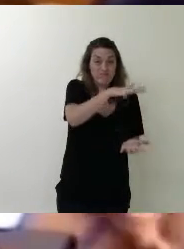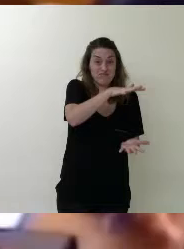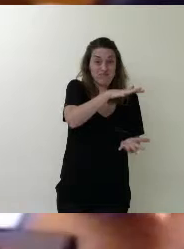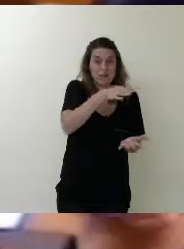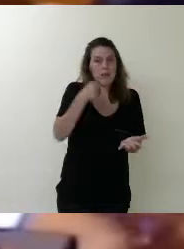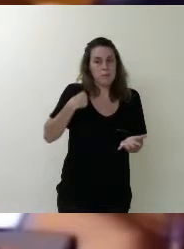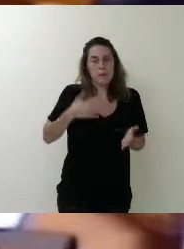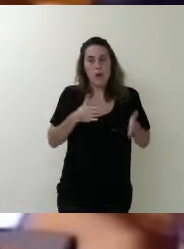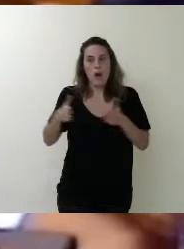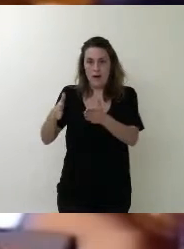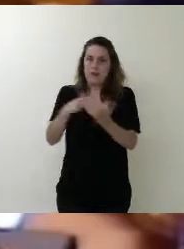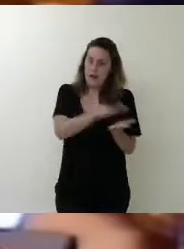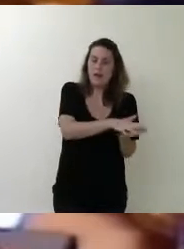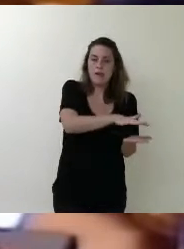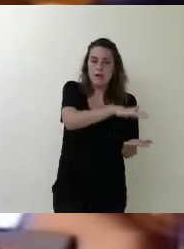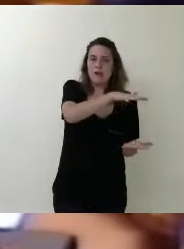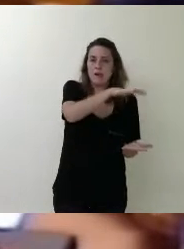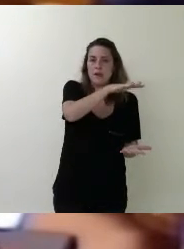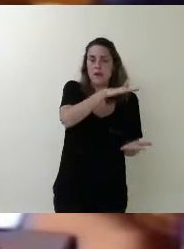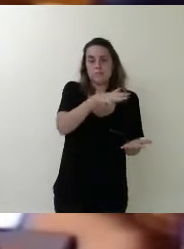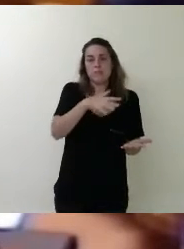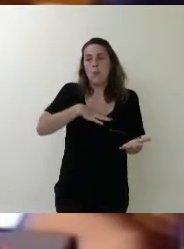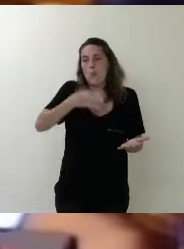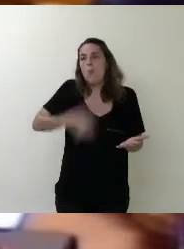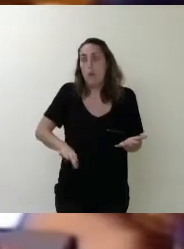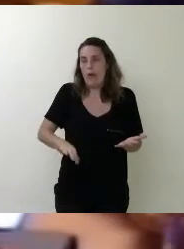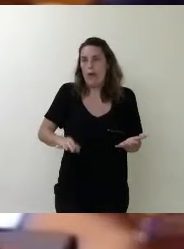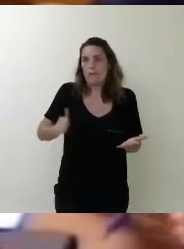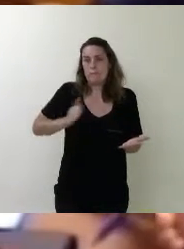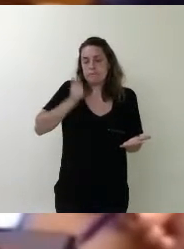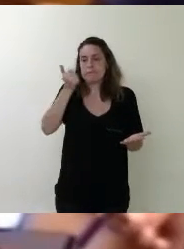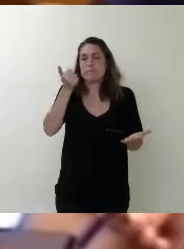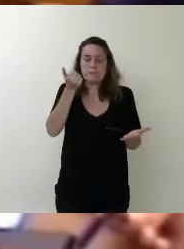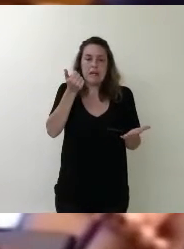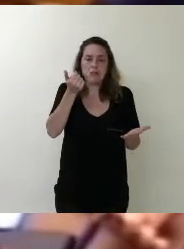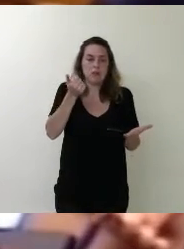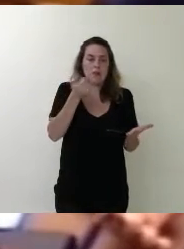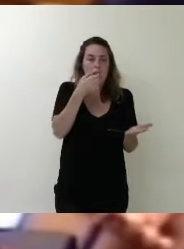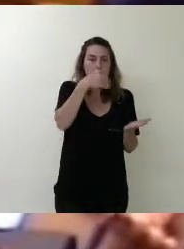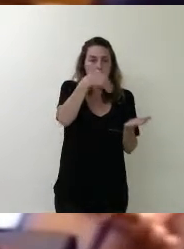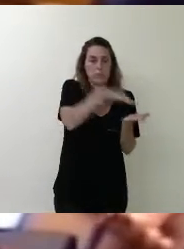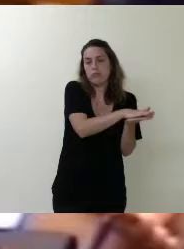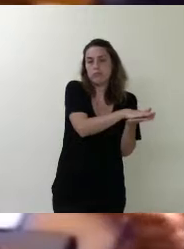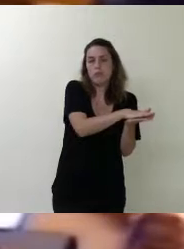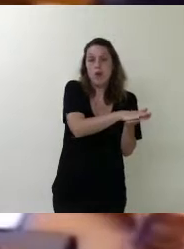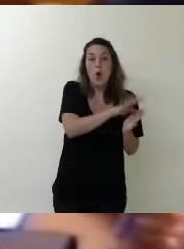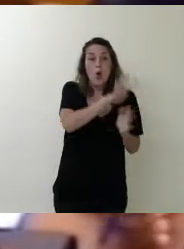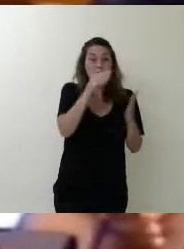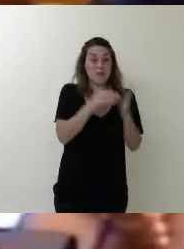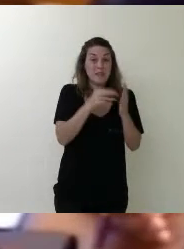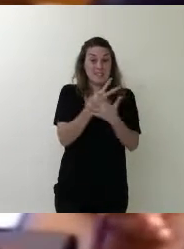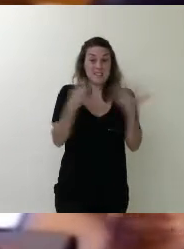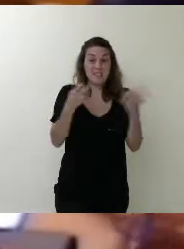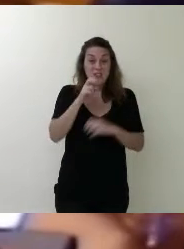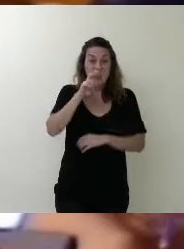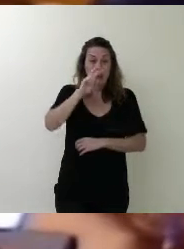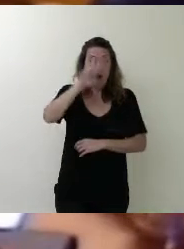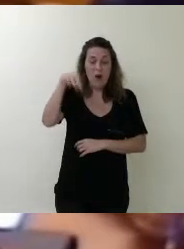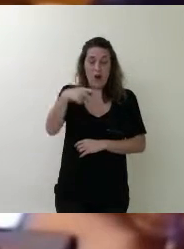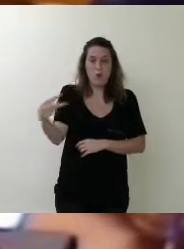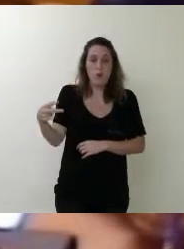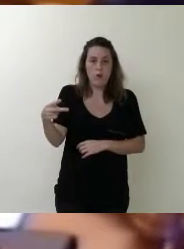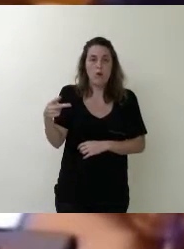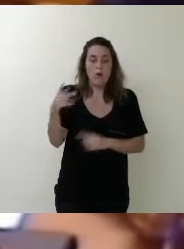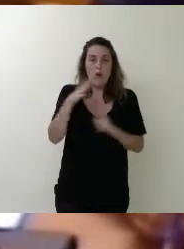como el de carreteras, pues de alguna manera se hayan quedado relegadas. En cualquier caso, el importe global son 4.700 euros en facturas de